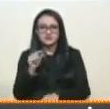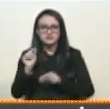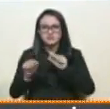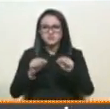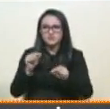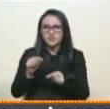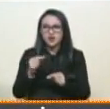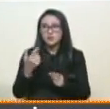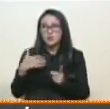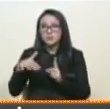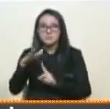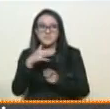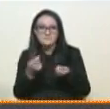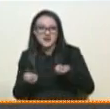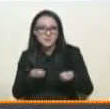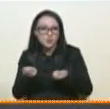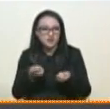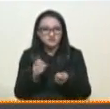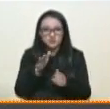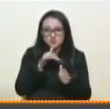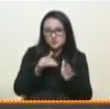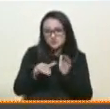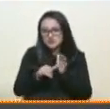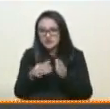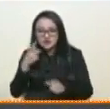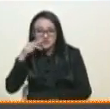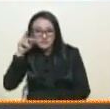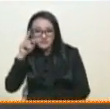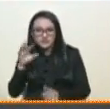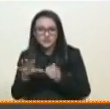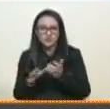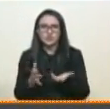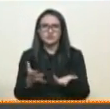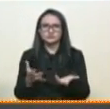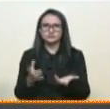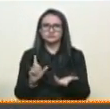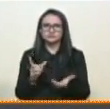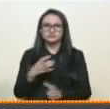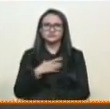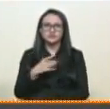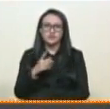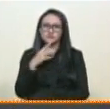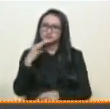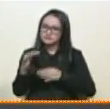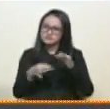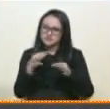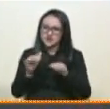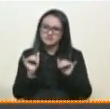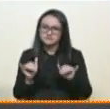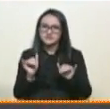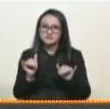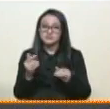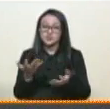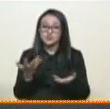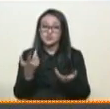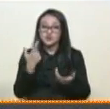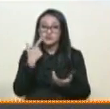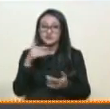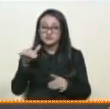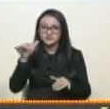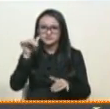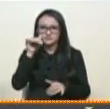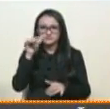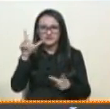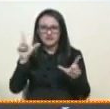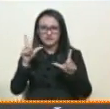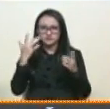se pueden manipular o no, resultados, sumar o restar, pero como usted bien lo explicaba, ¿no? Es para quienes nos están viendo entender un poco más